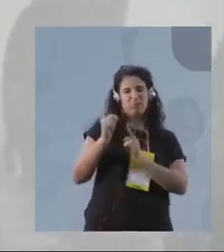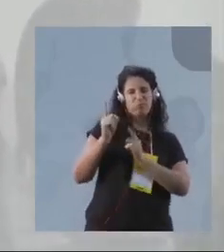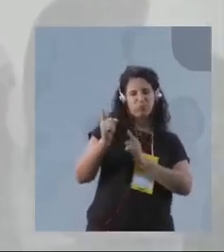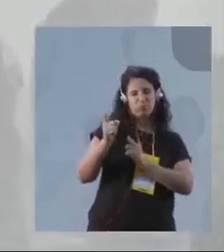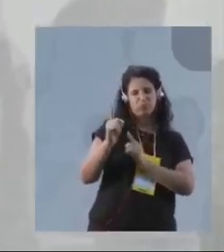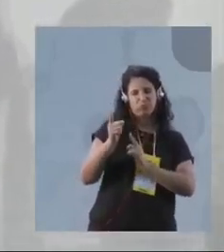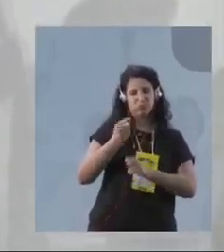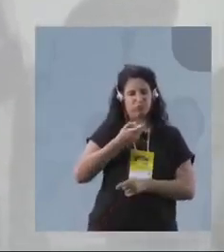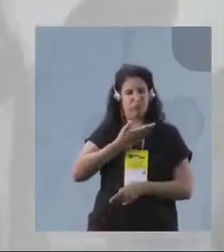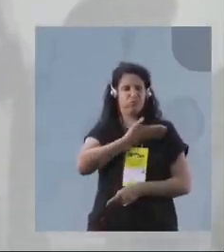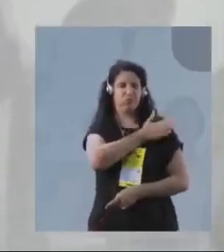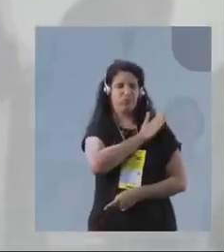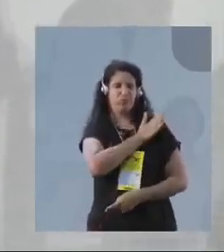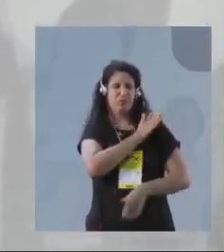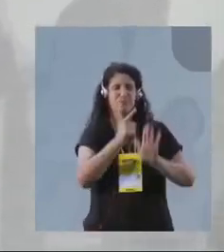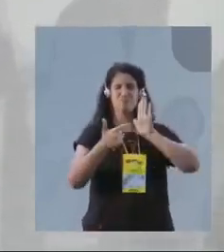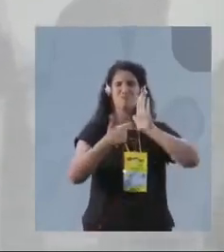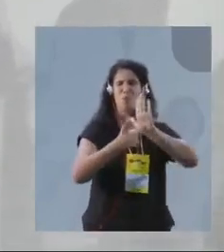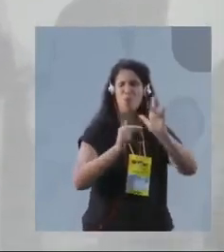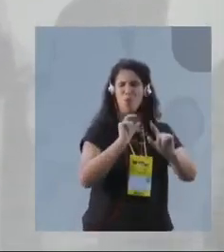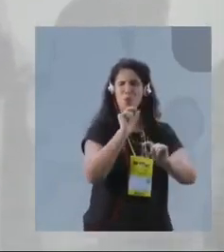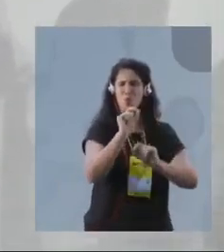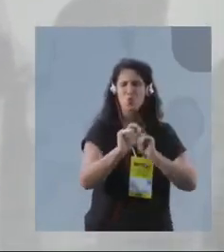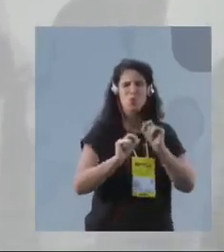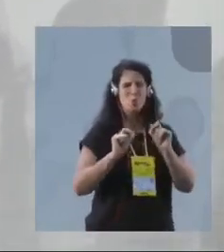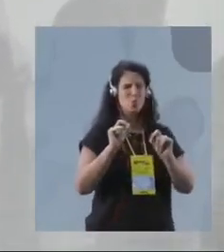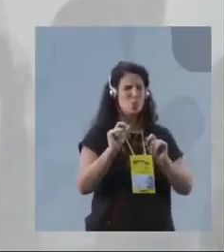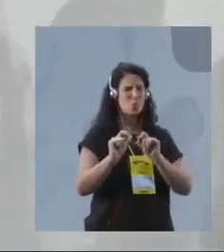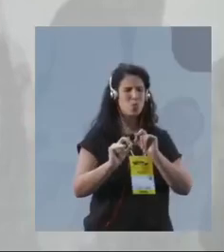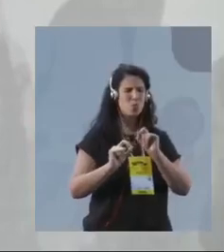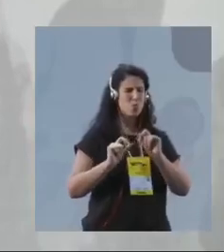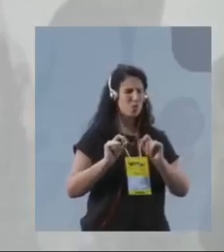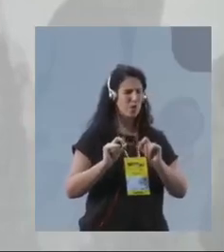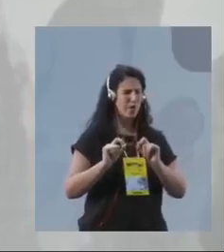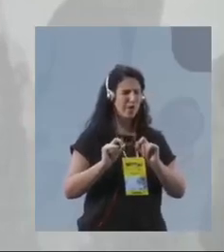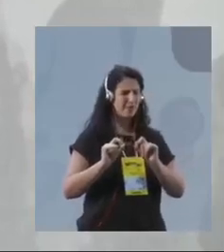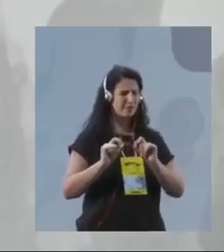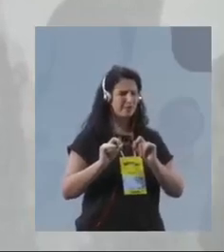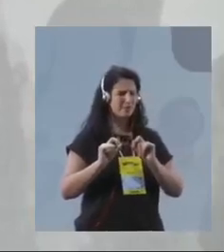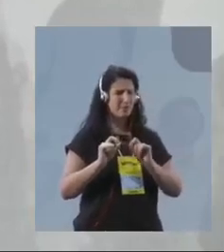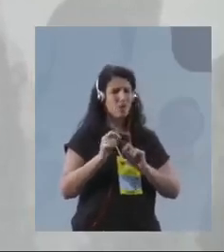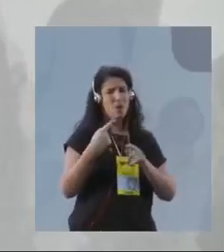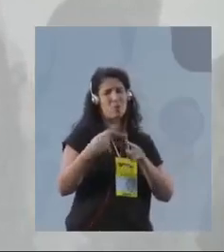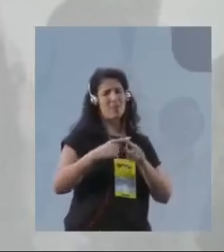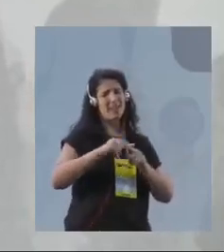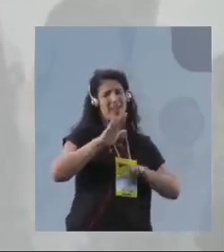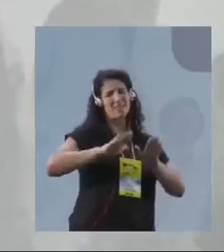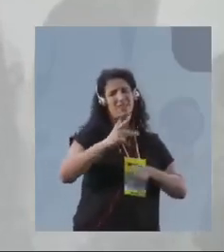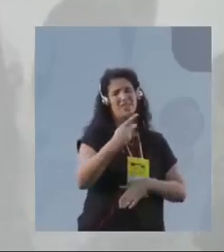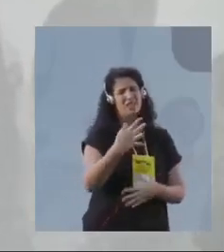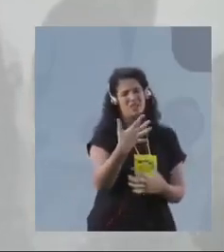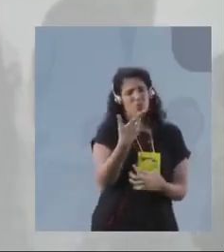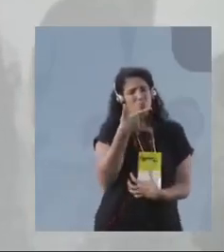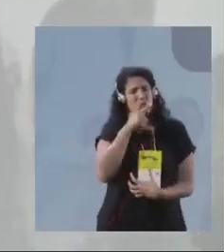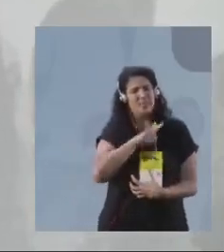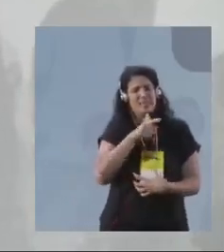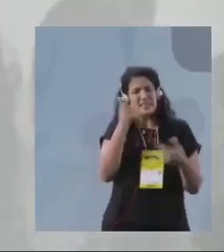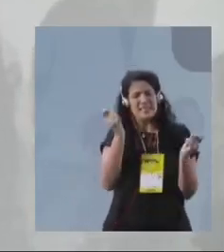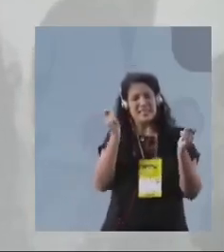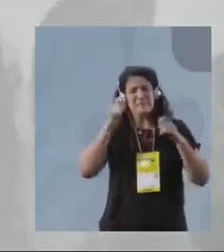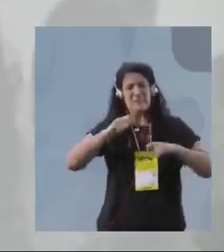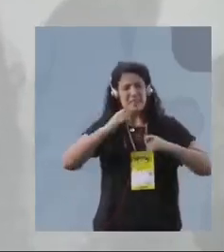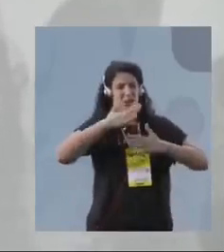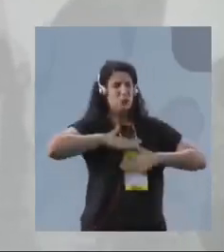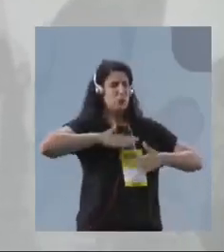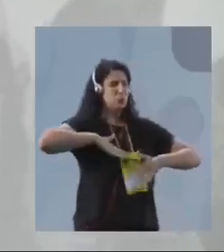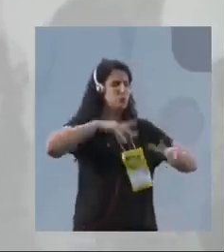arraiga cuando no somos capaces de profundizar los procesos de cambio y